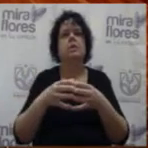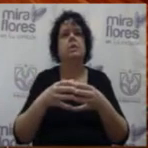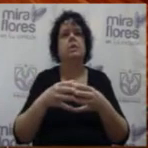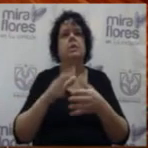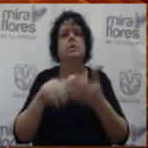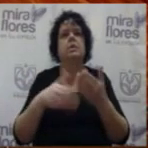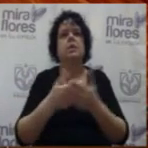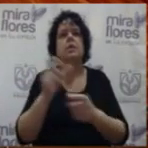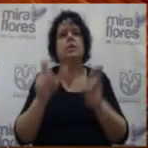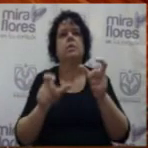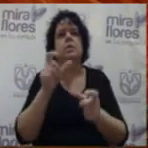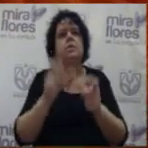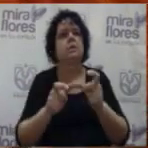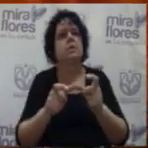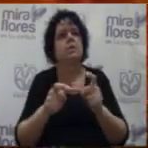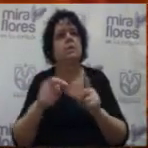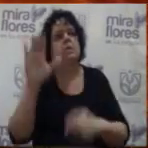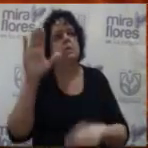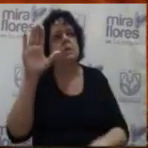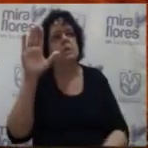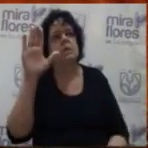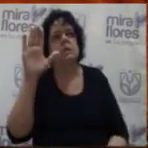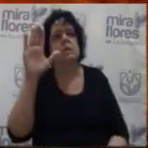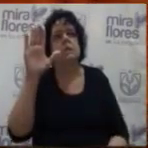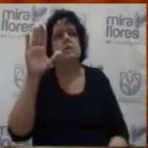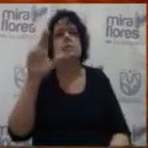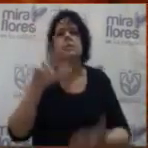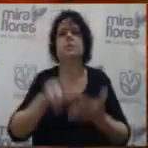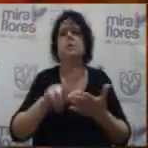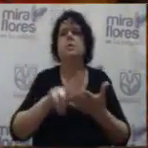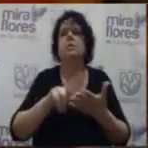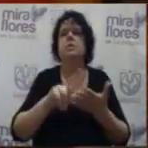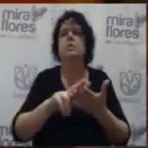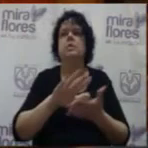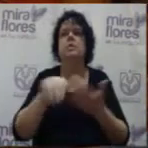estén a favor, sírvanse expresarlo en señal de conformidad. Se